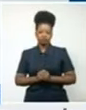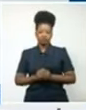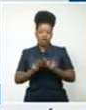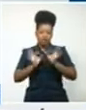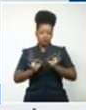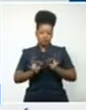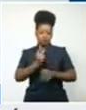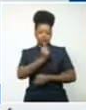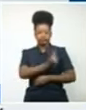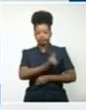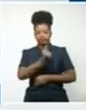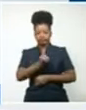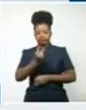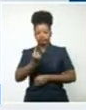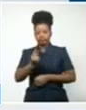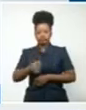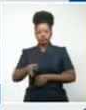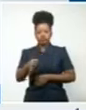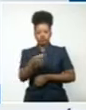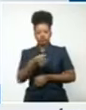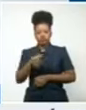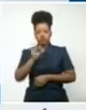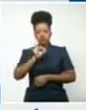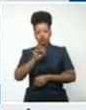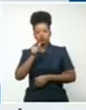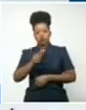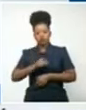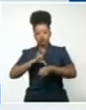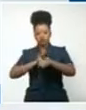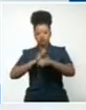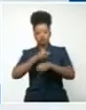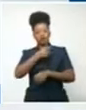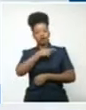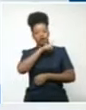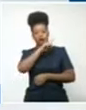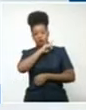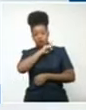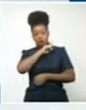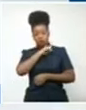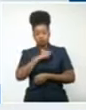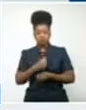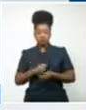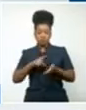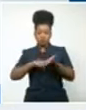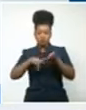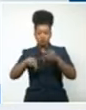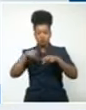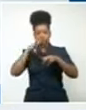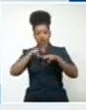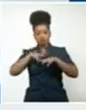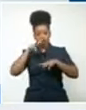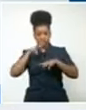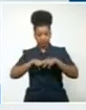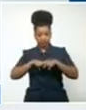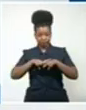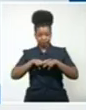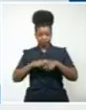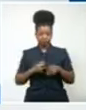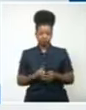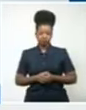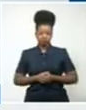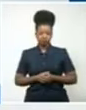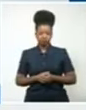municipio de los 8 casos confirmados en el día de ayer en la provincia de La Habana. Cuando